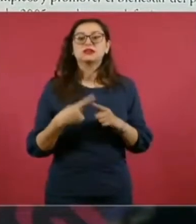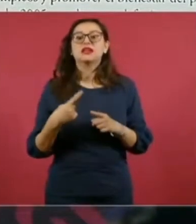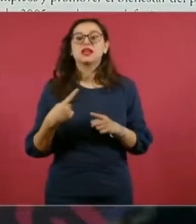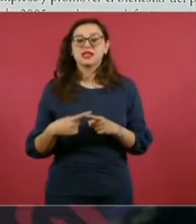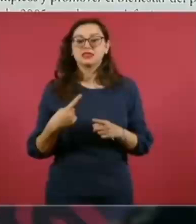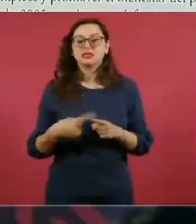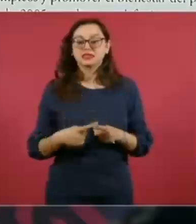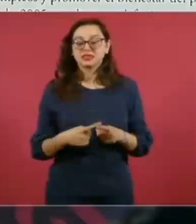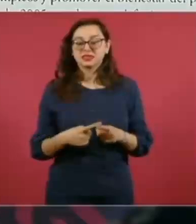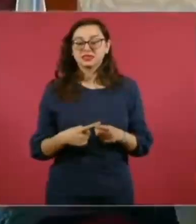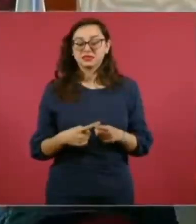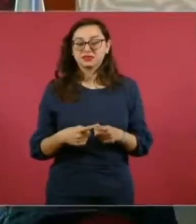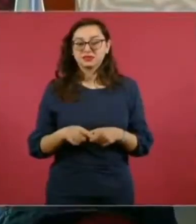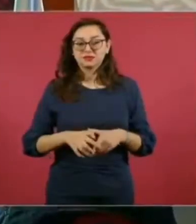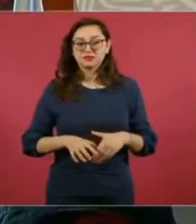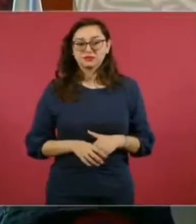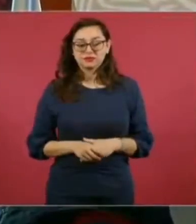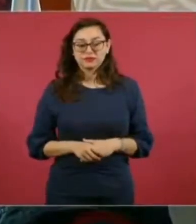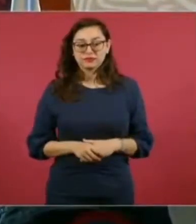¿Mande?